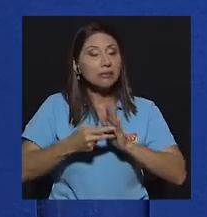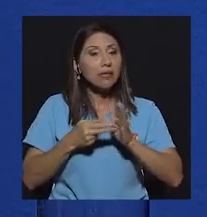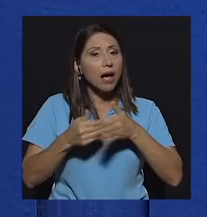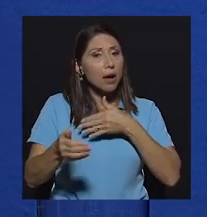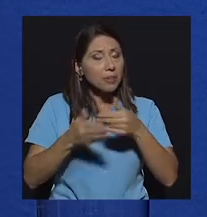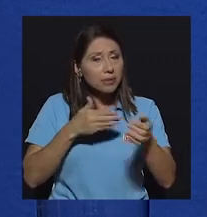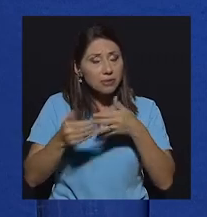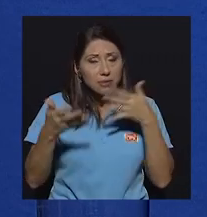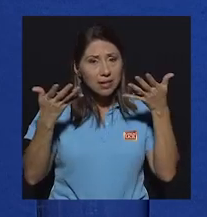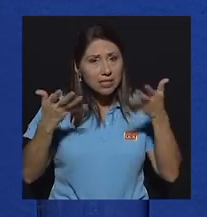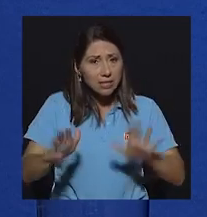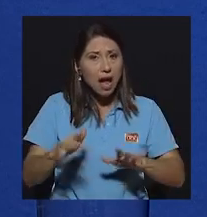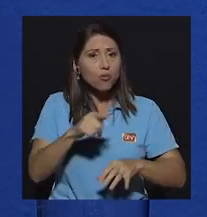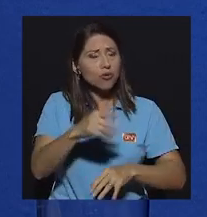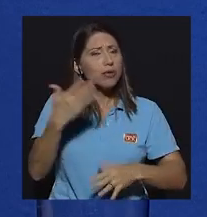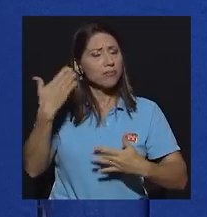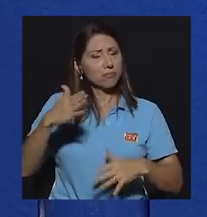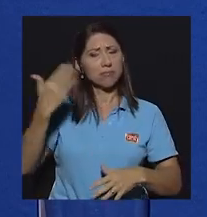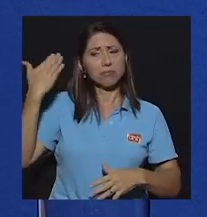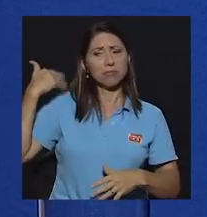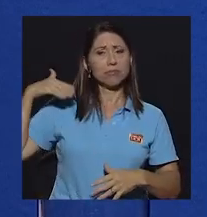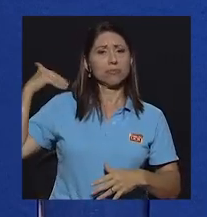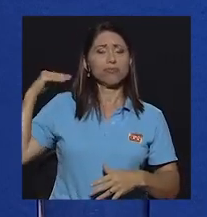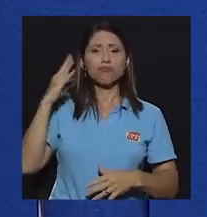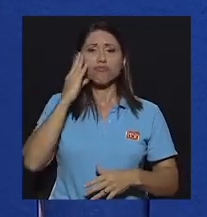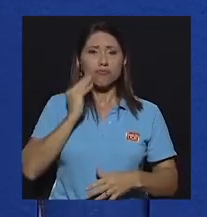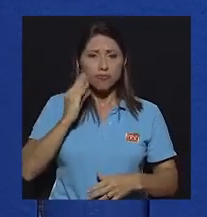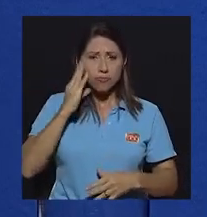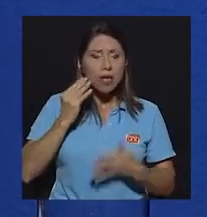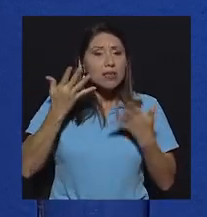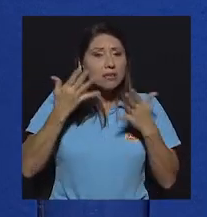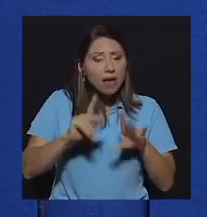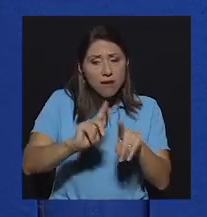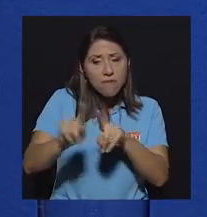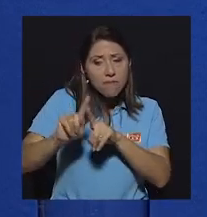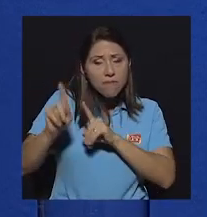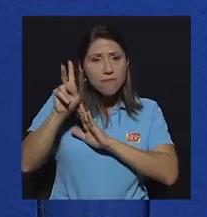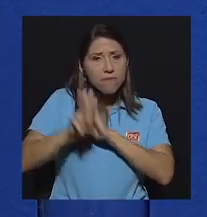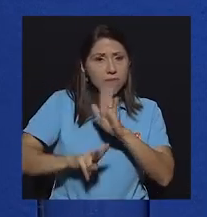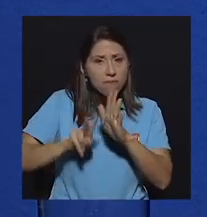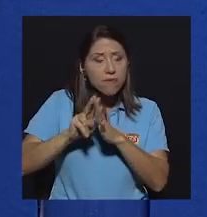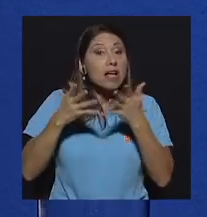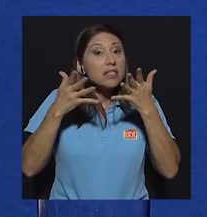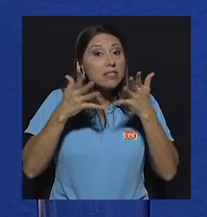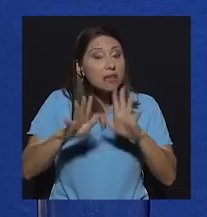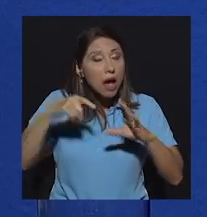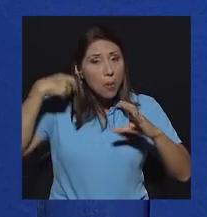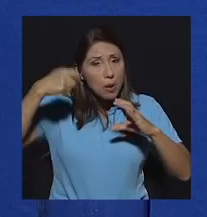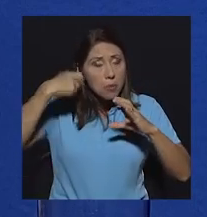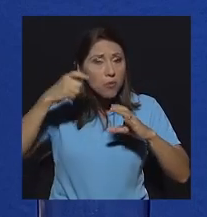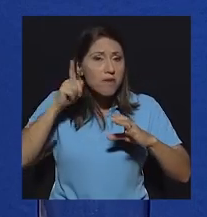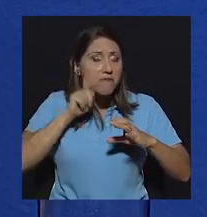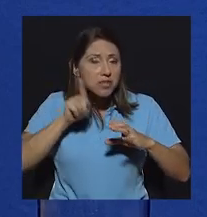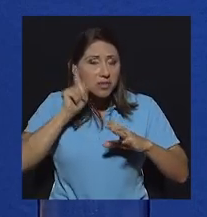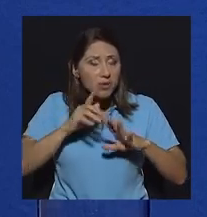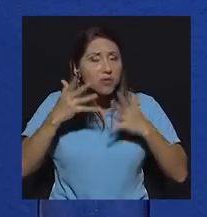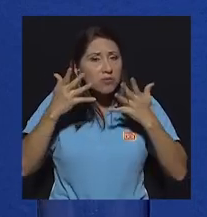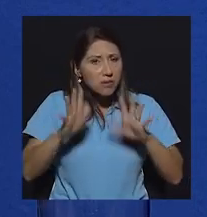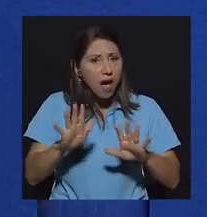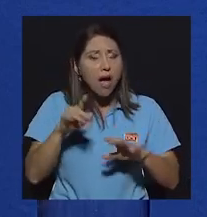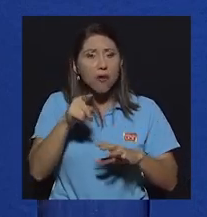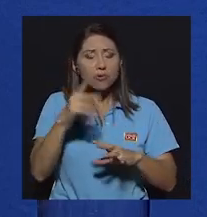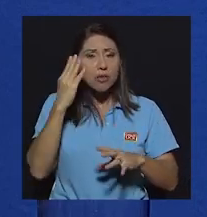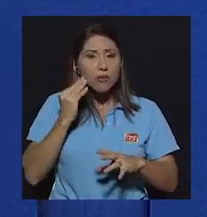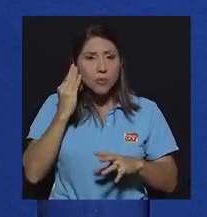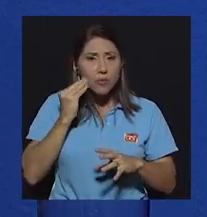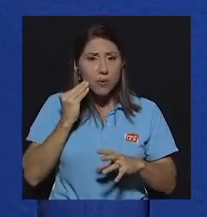gran aprendizaje, y también me llama la atención cuando decías que lo habías enfrentado con cierta ingenuidad, que